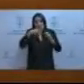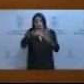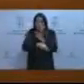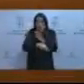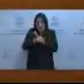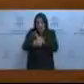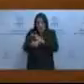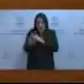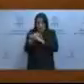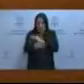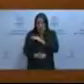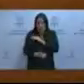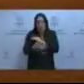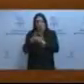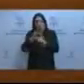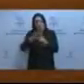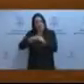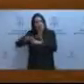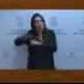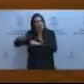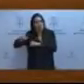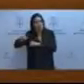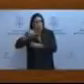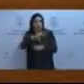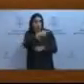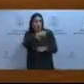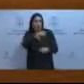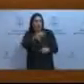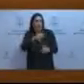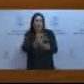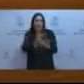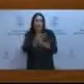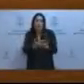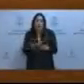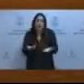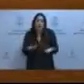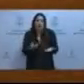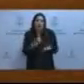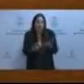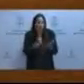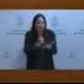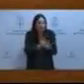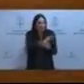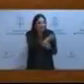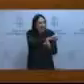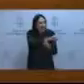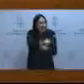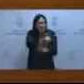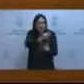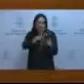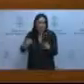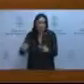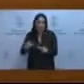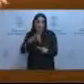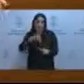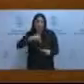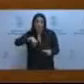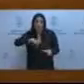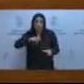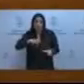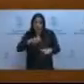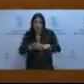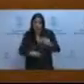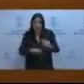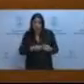materia y en otras muchas que ustedes traen aquí. Una vez más engañan a los ciudadanos, porque desde aquí nada tenemos que hacer o nada